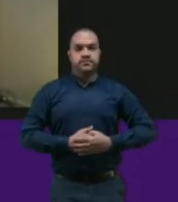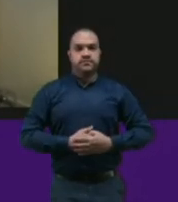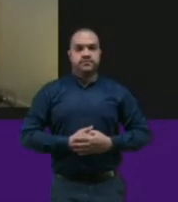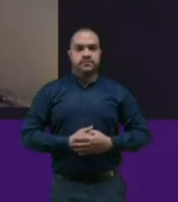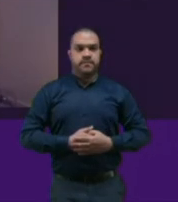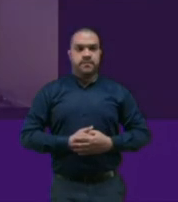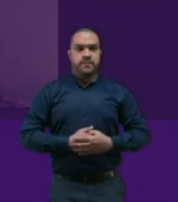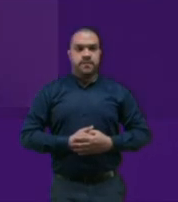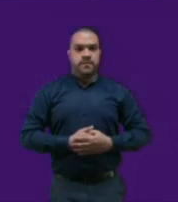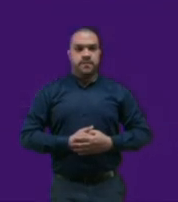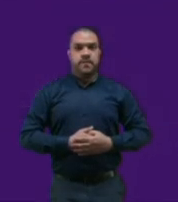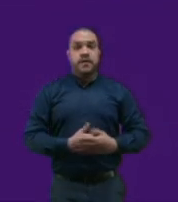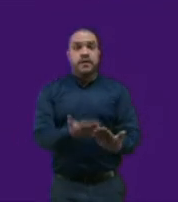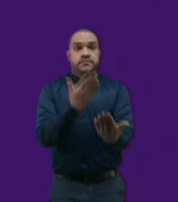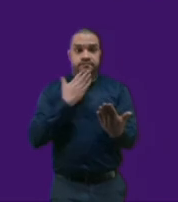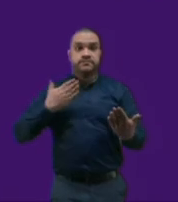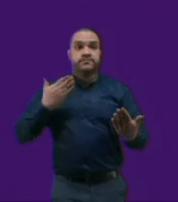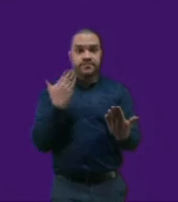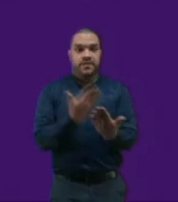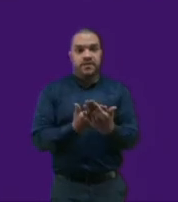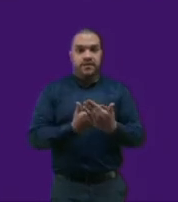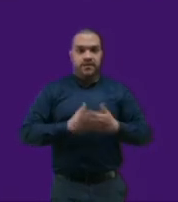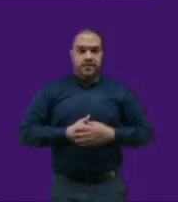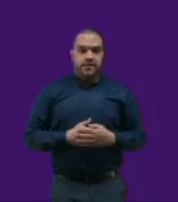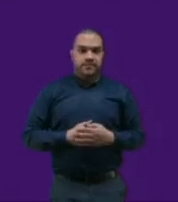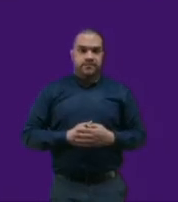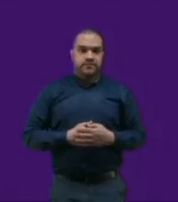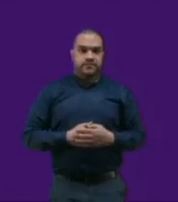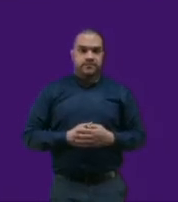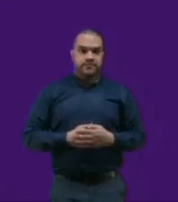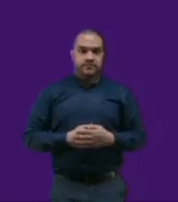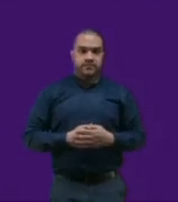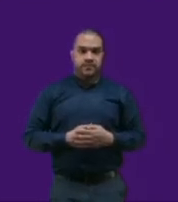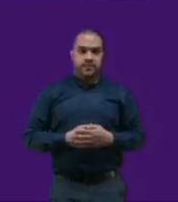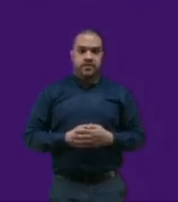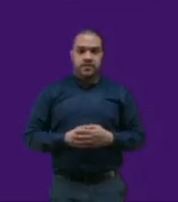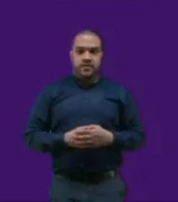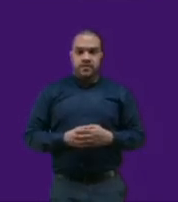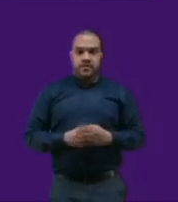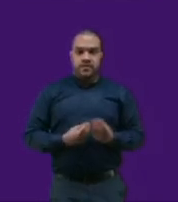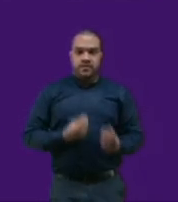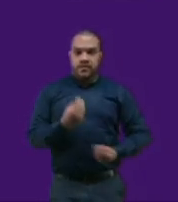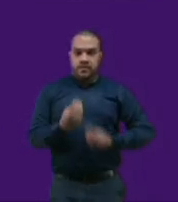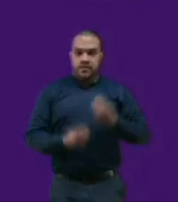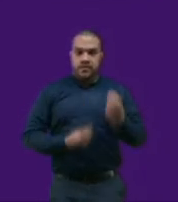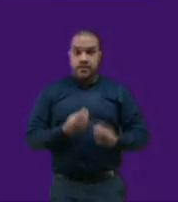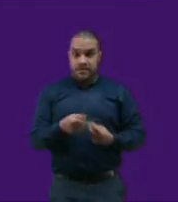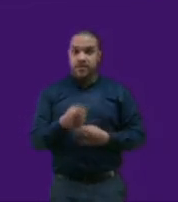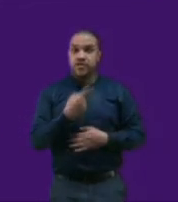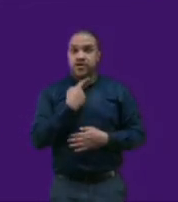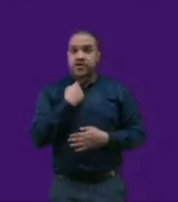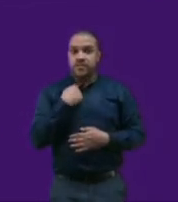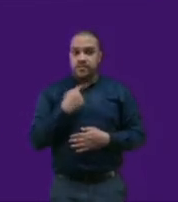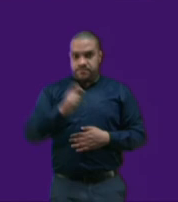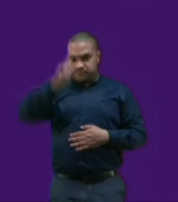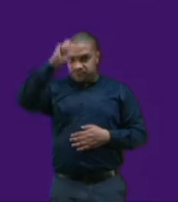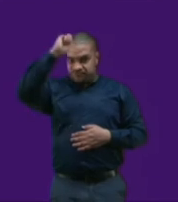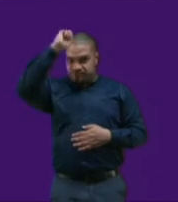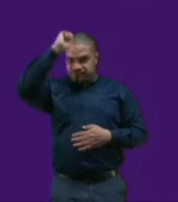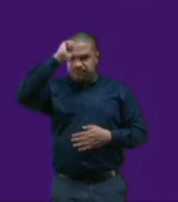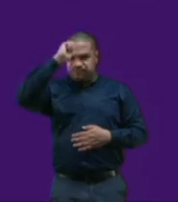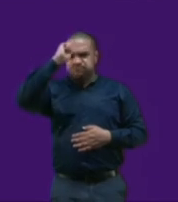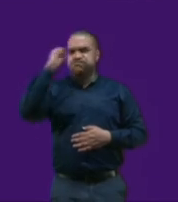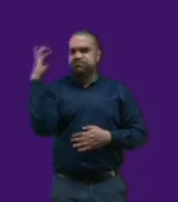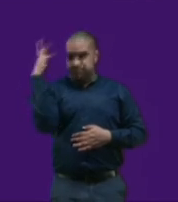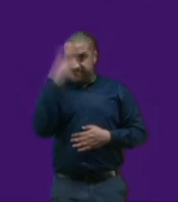Bueno, muchas gracias. Y te tengo un regalo. ¿Te gustó la gorra de Alejo? Te quiero también